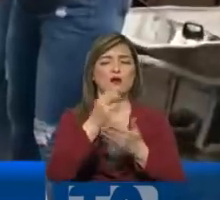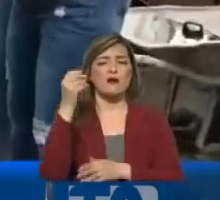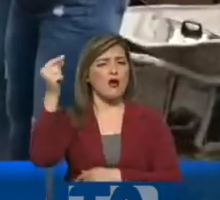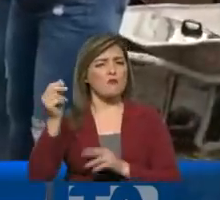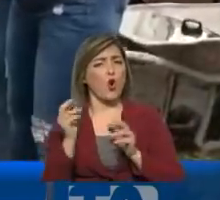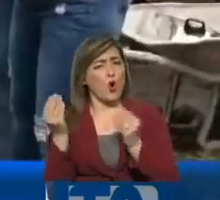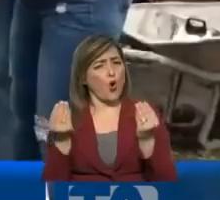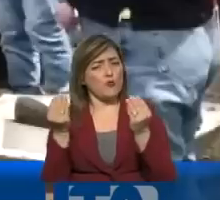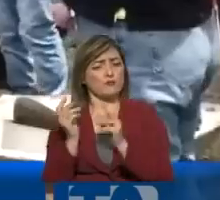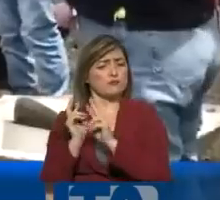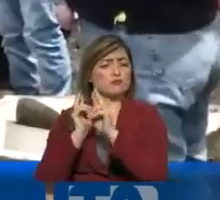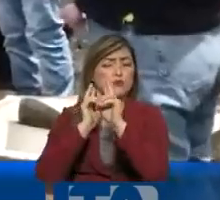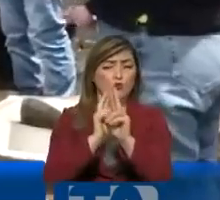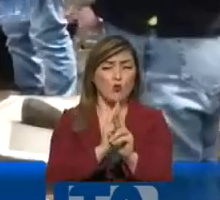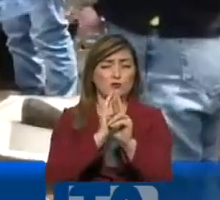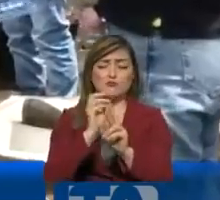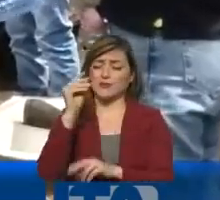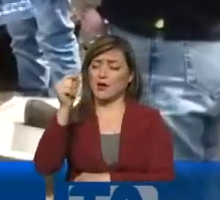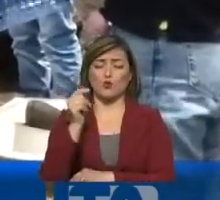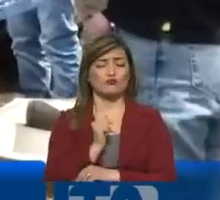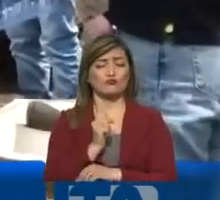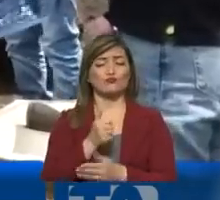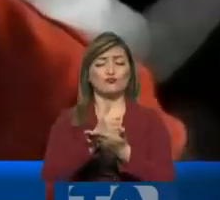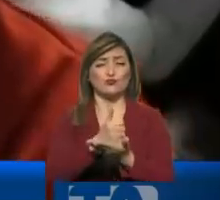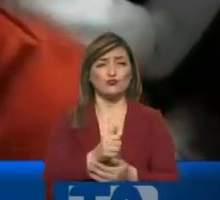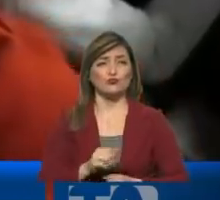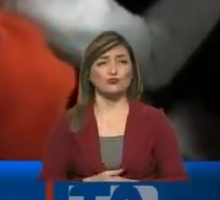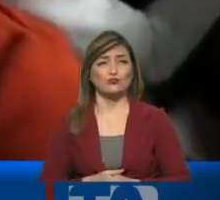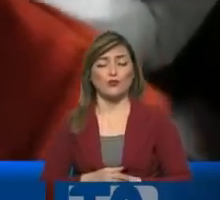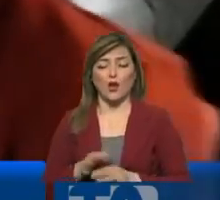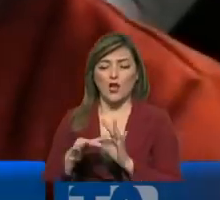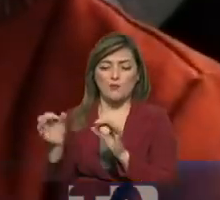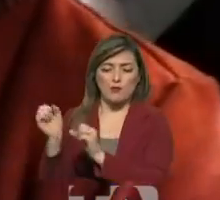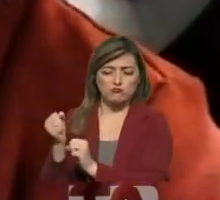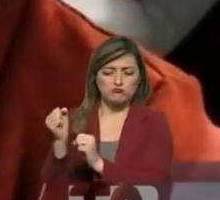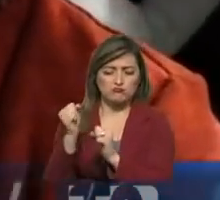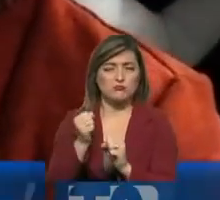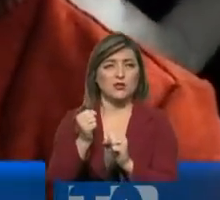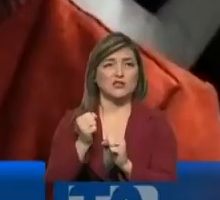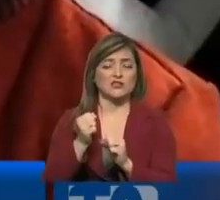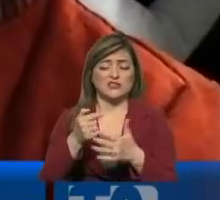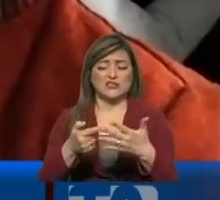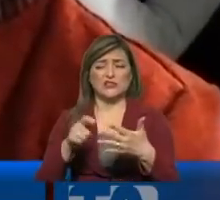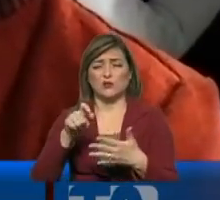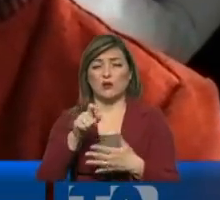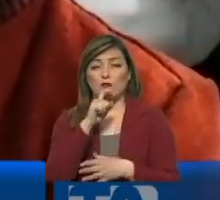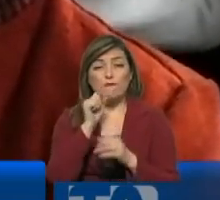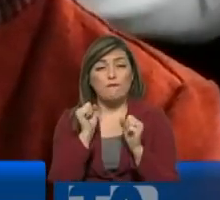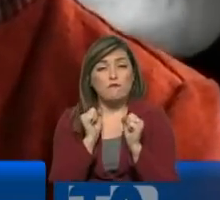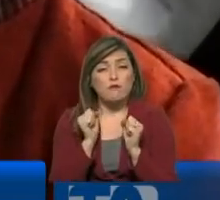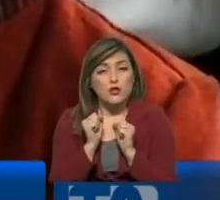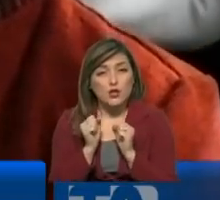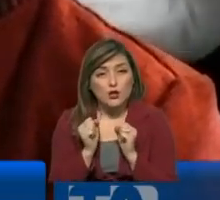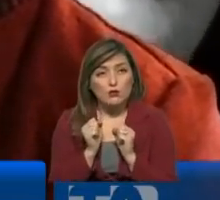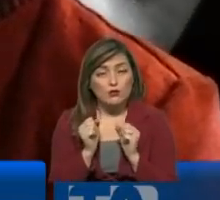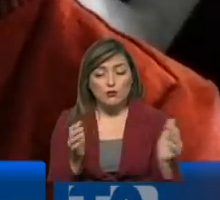acudieron al llamado para una limpieza total del antiguo refugio. Tienen mucha necesidad, el frío. Tienen su